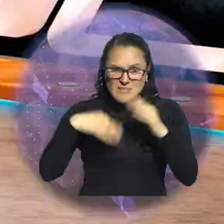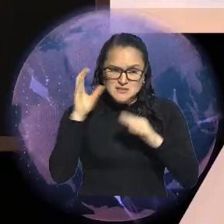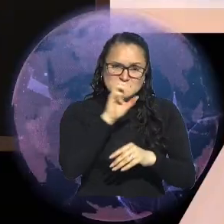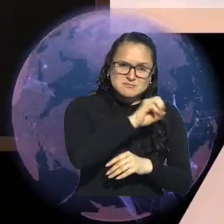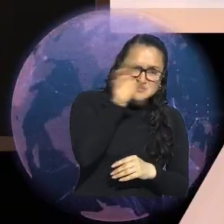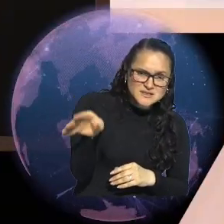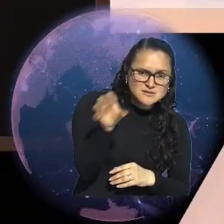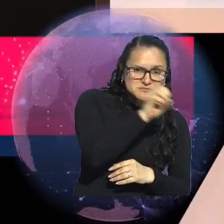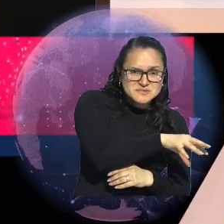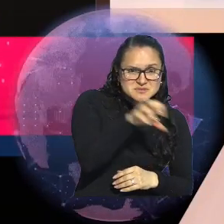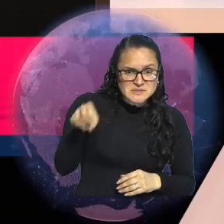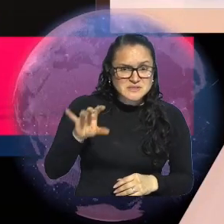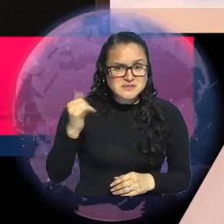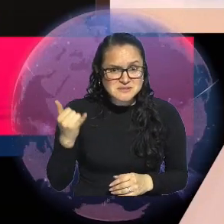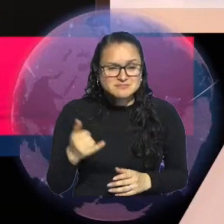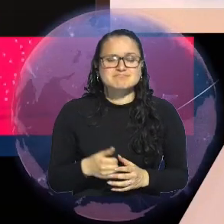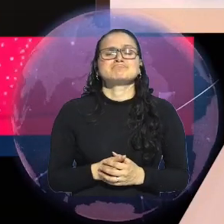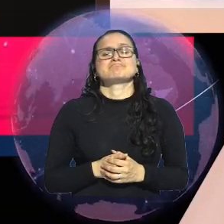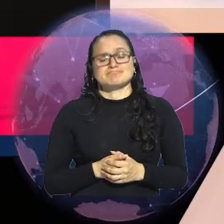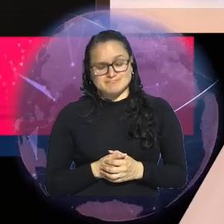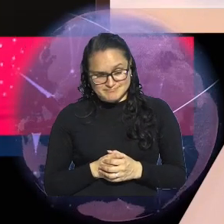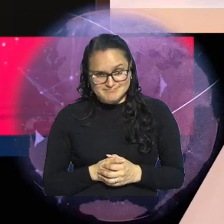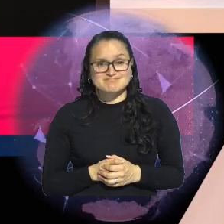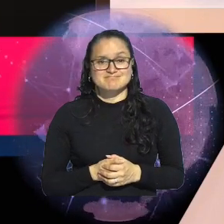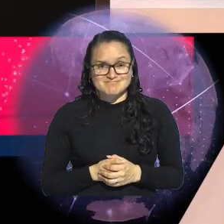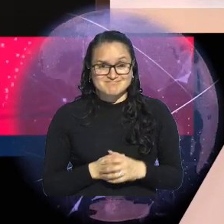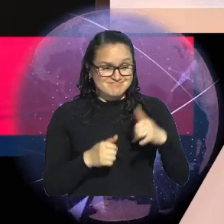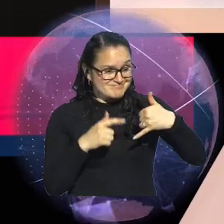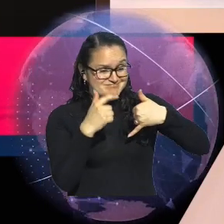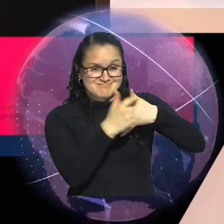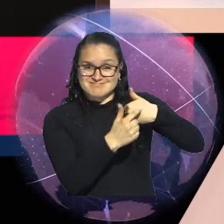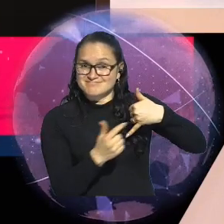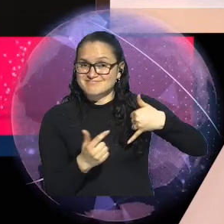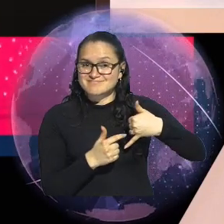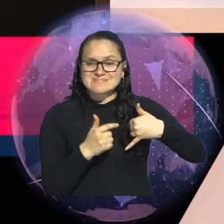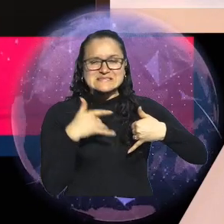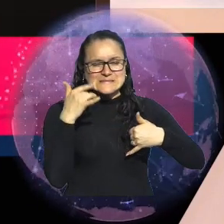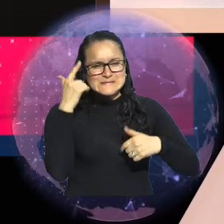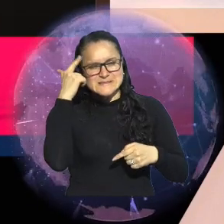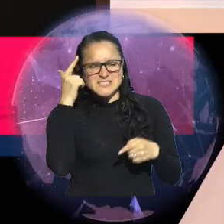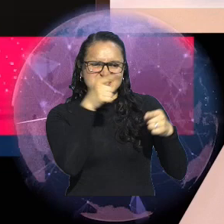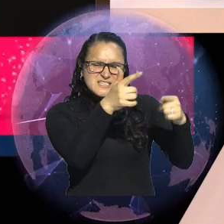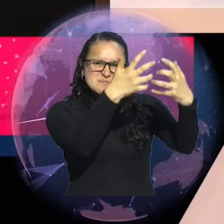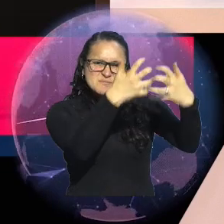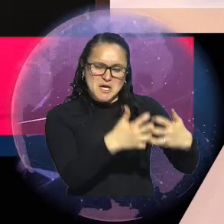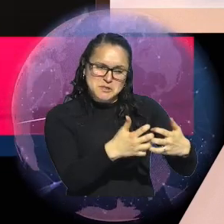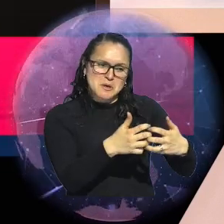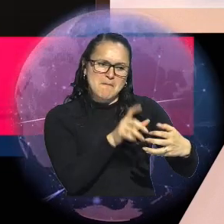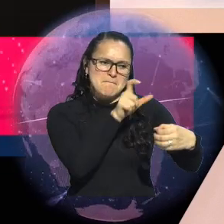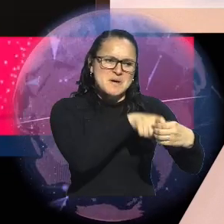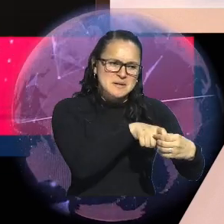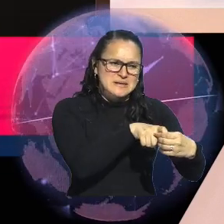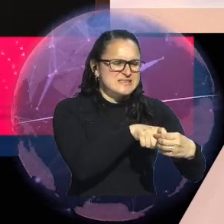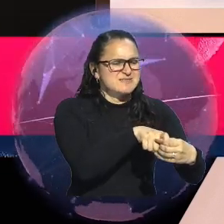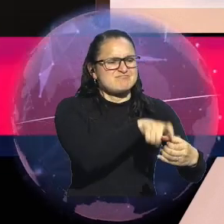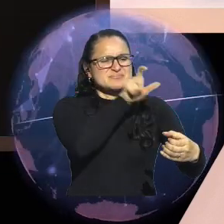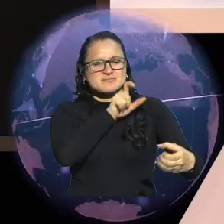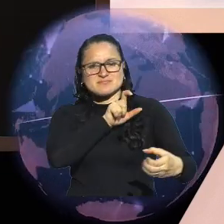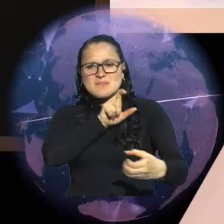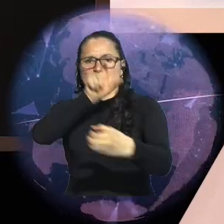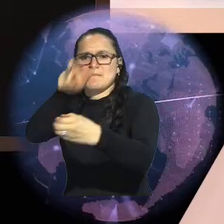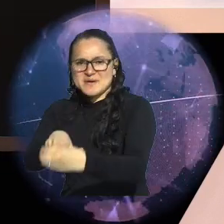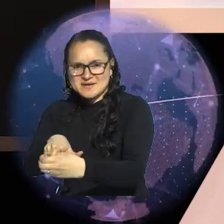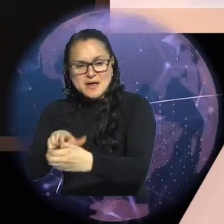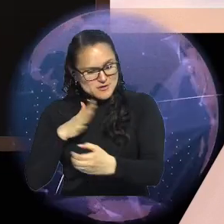en efecto gladys los colombianos seguimos haciendo un uso masivo de la portabilidad númerica mier esto se refleja al